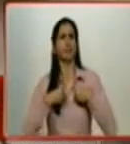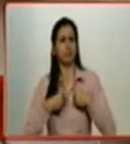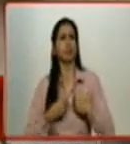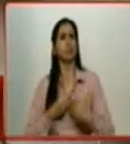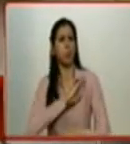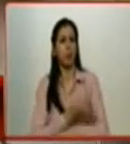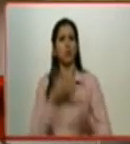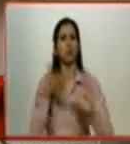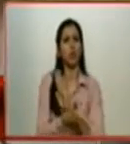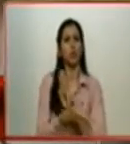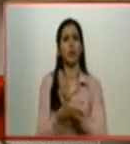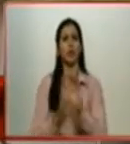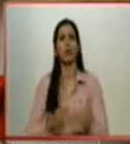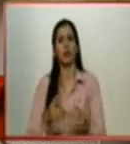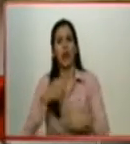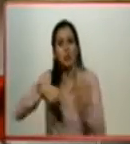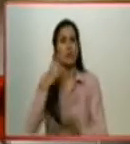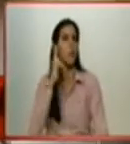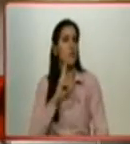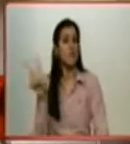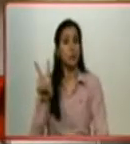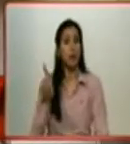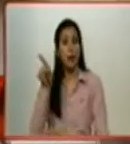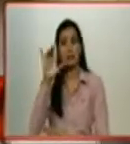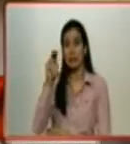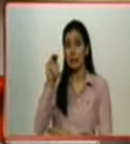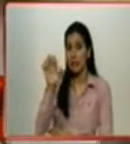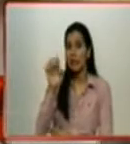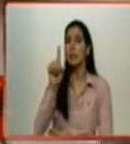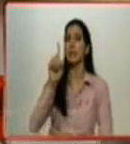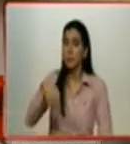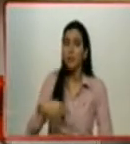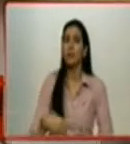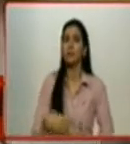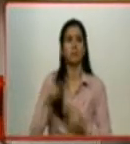la Revolución Bolivariana de Venezuela y que desde el Consejo Nacional Electoral